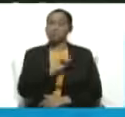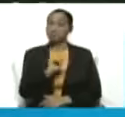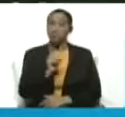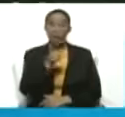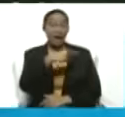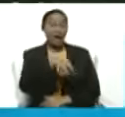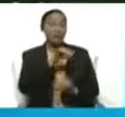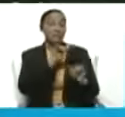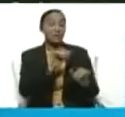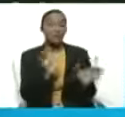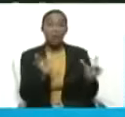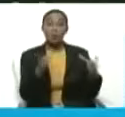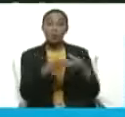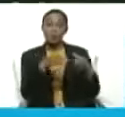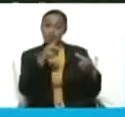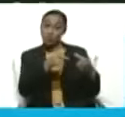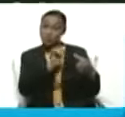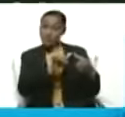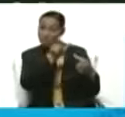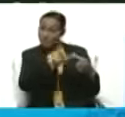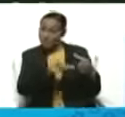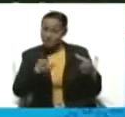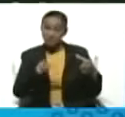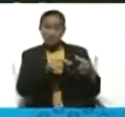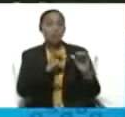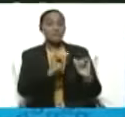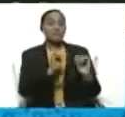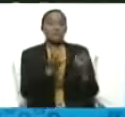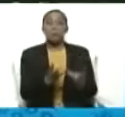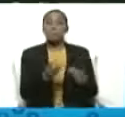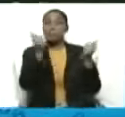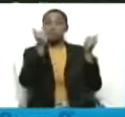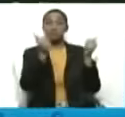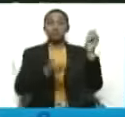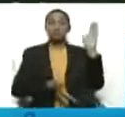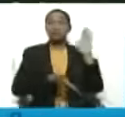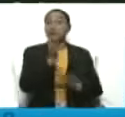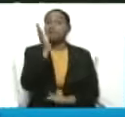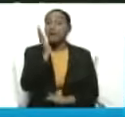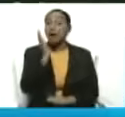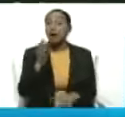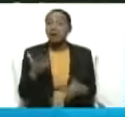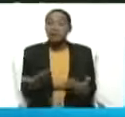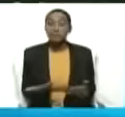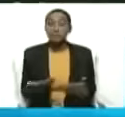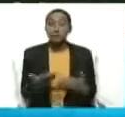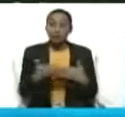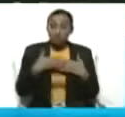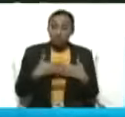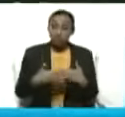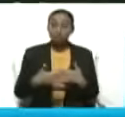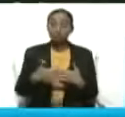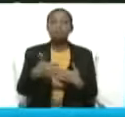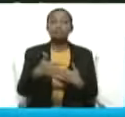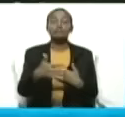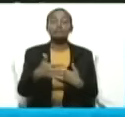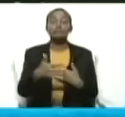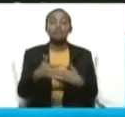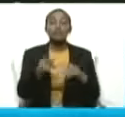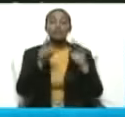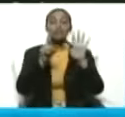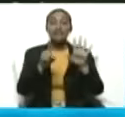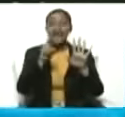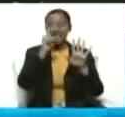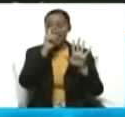ellos. Y a partir del 28 de julio, no serán 6 meses, señores opositores, sino 6 años más de